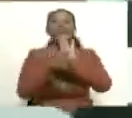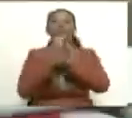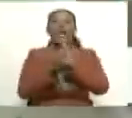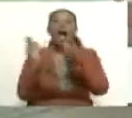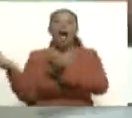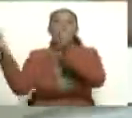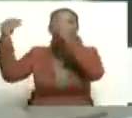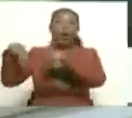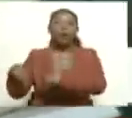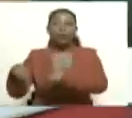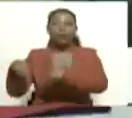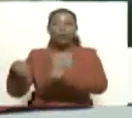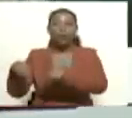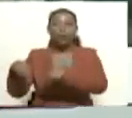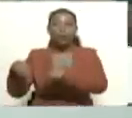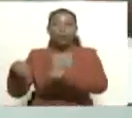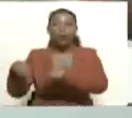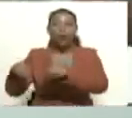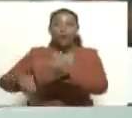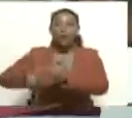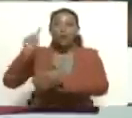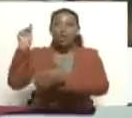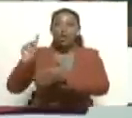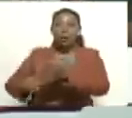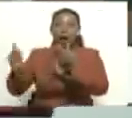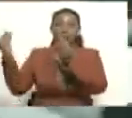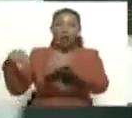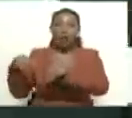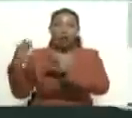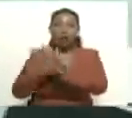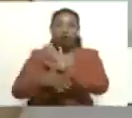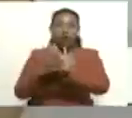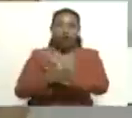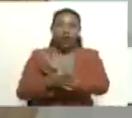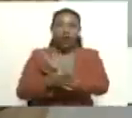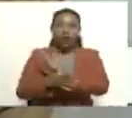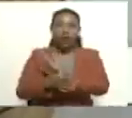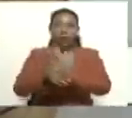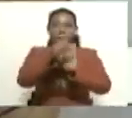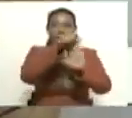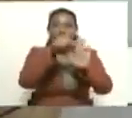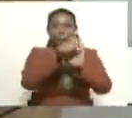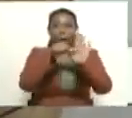del acuerdo, términos del contrato y costos,